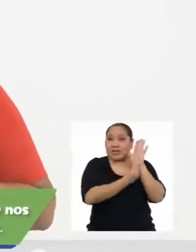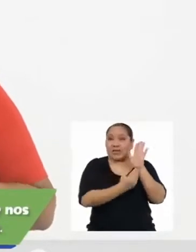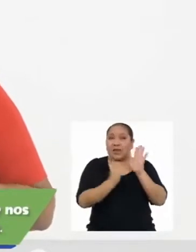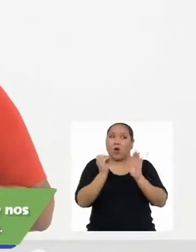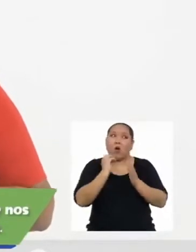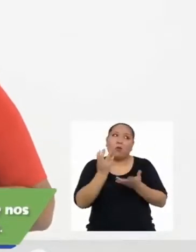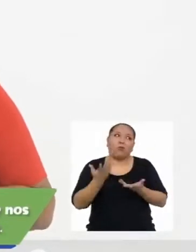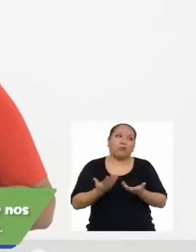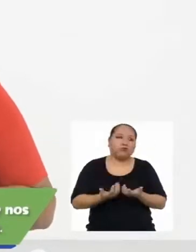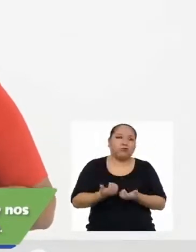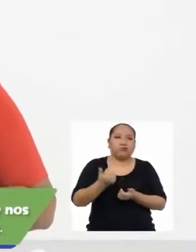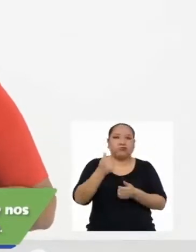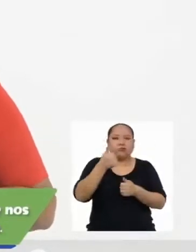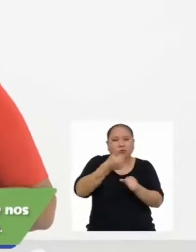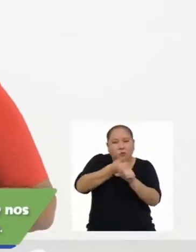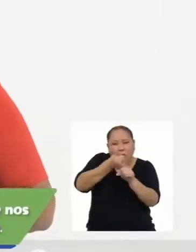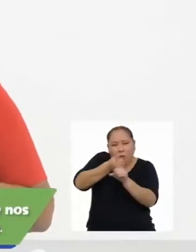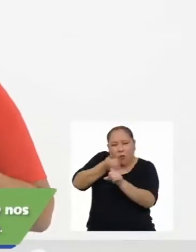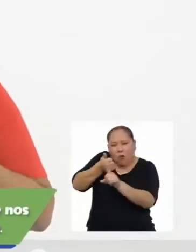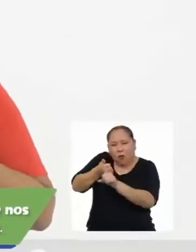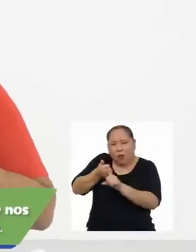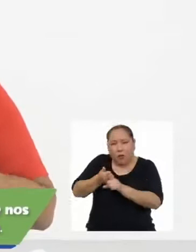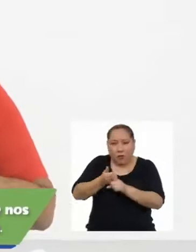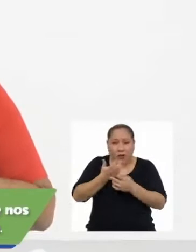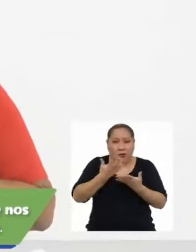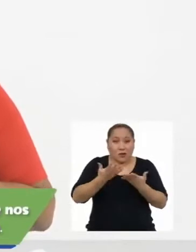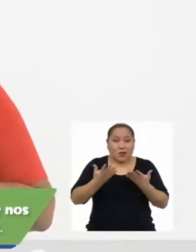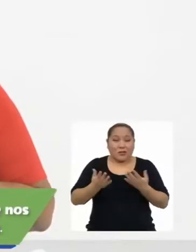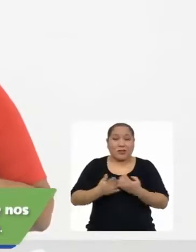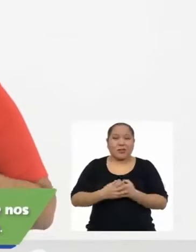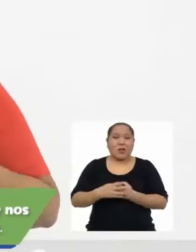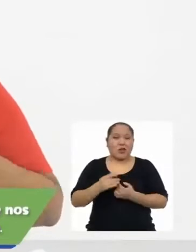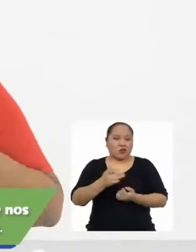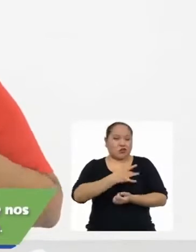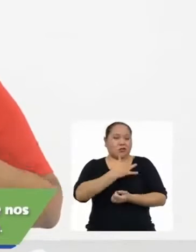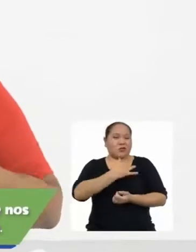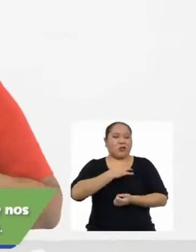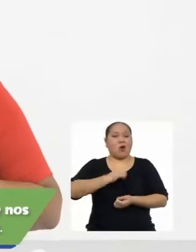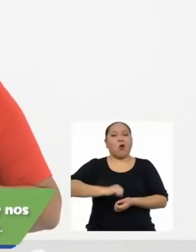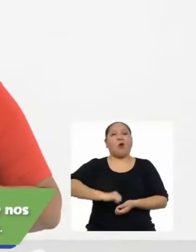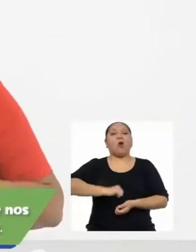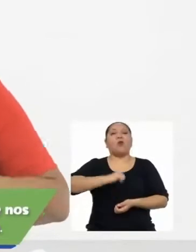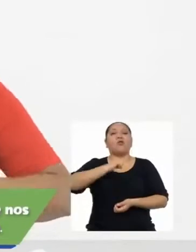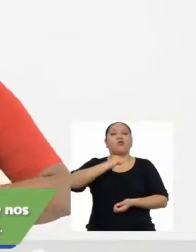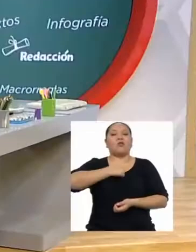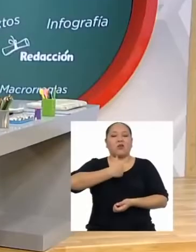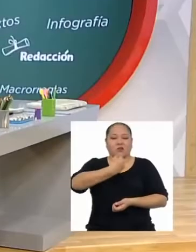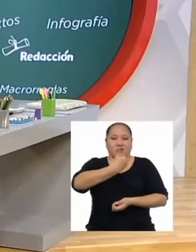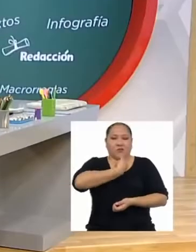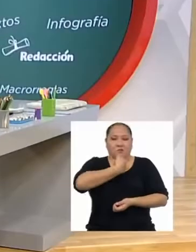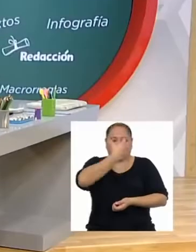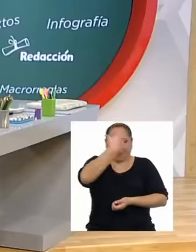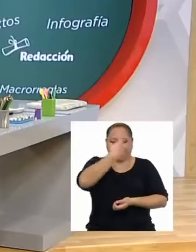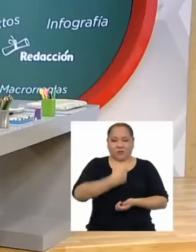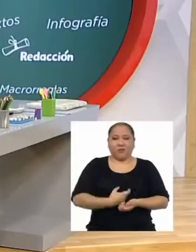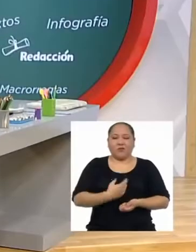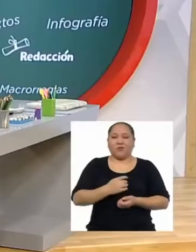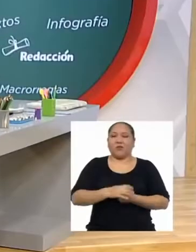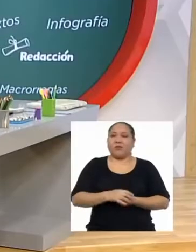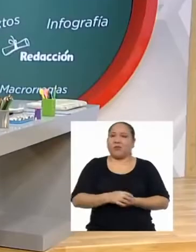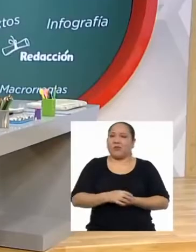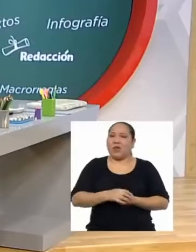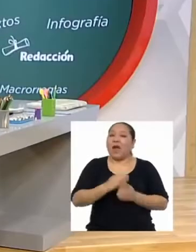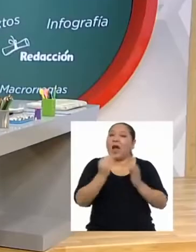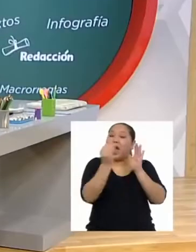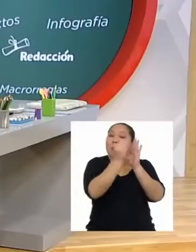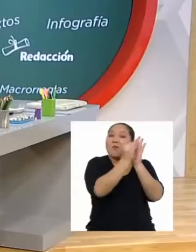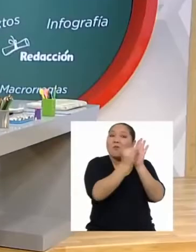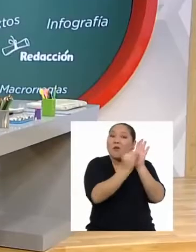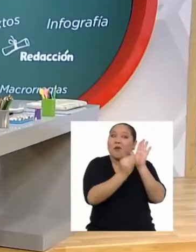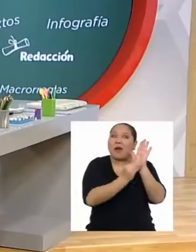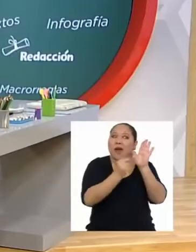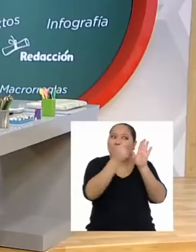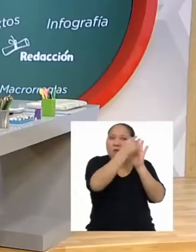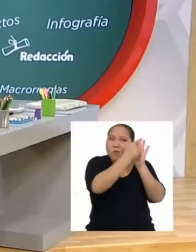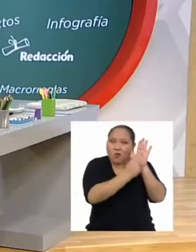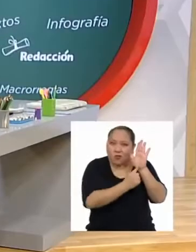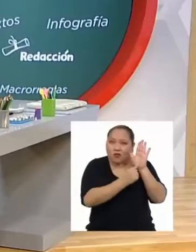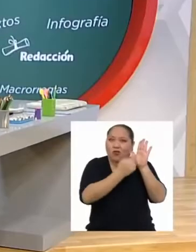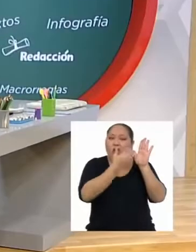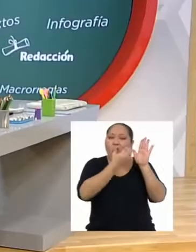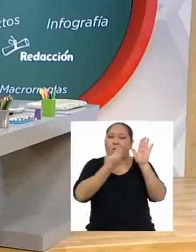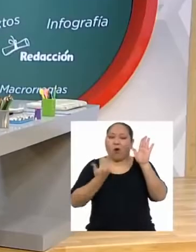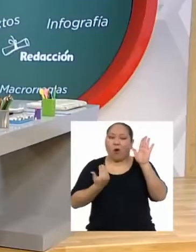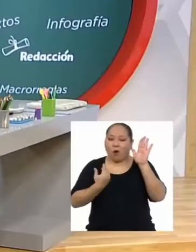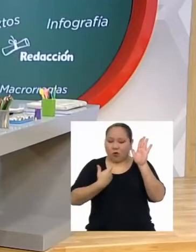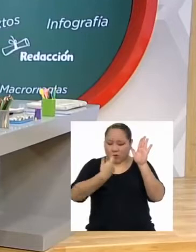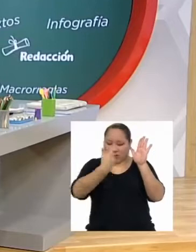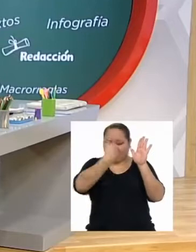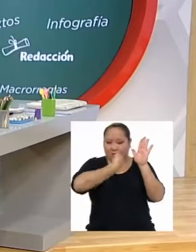nos hacen sentir orgullosas y orgullosos de nosotros mismos? Donde resaltemos lo mejor de cada uno